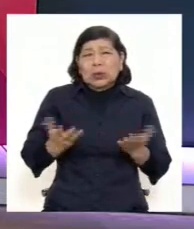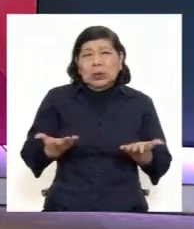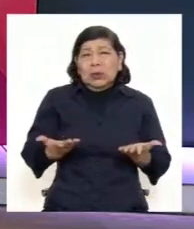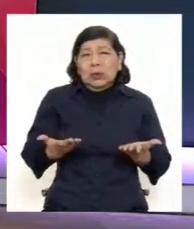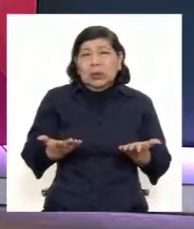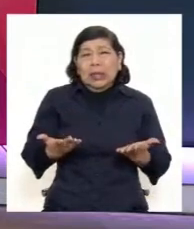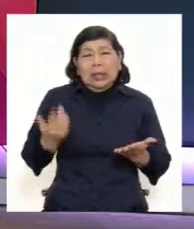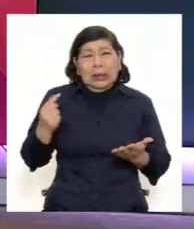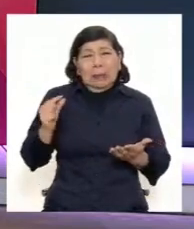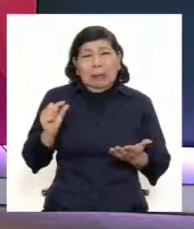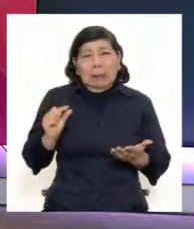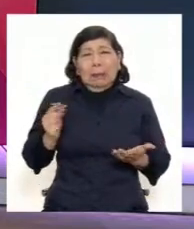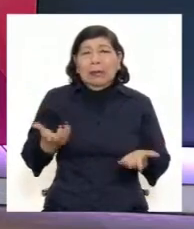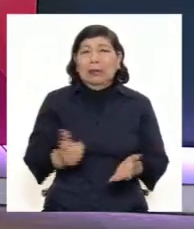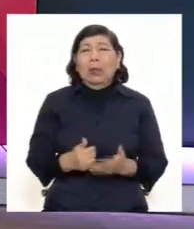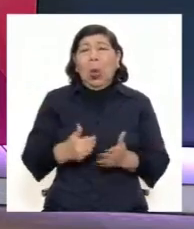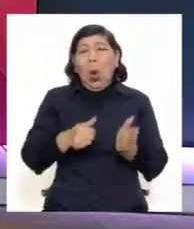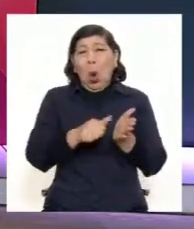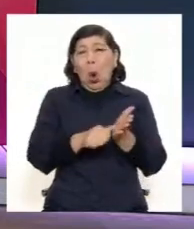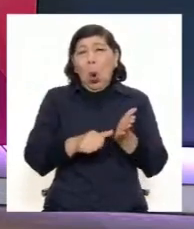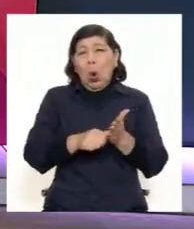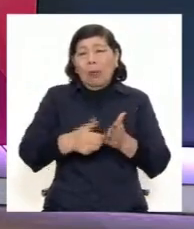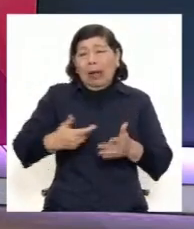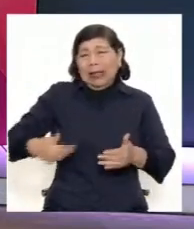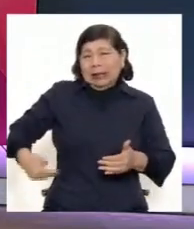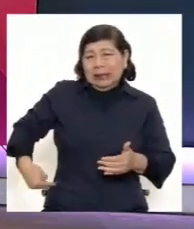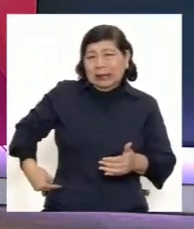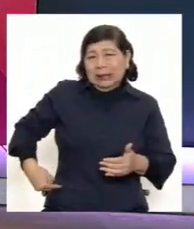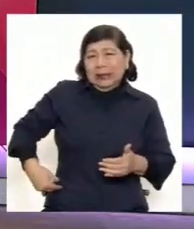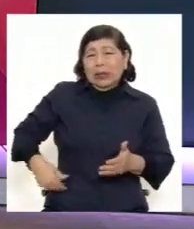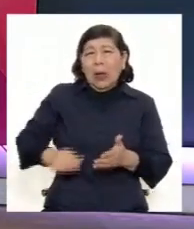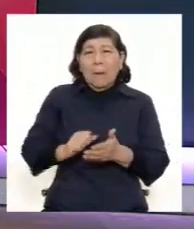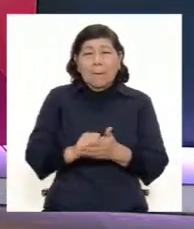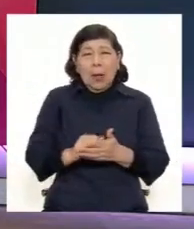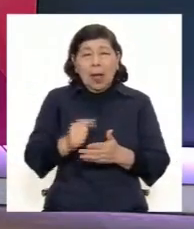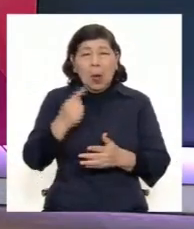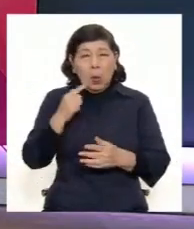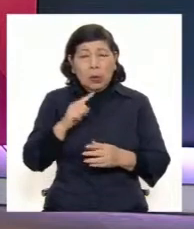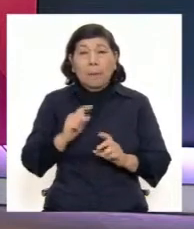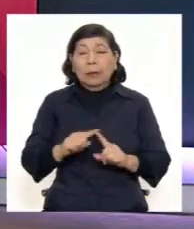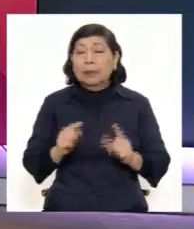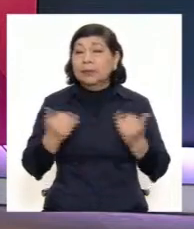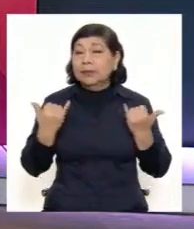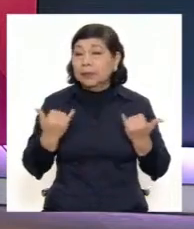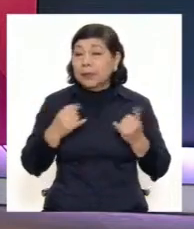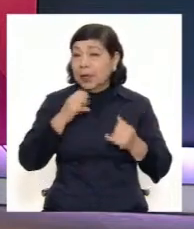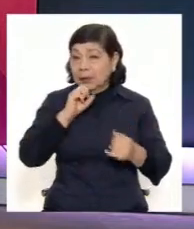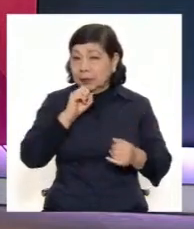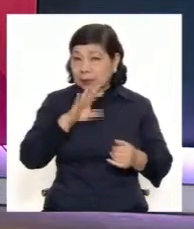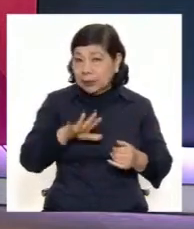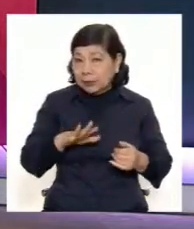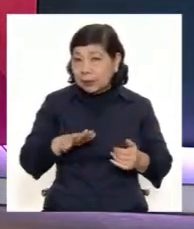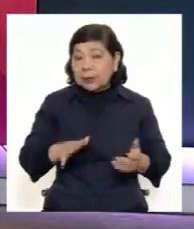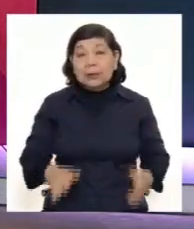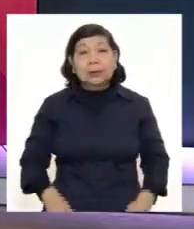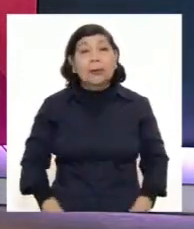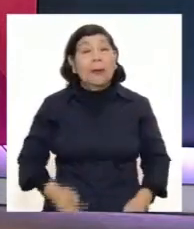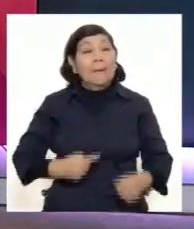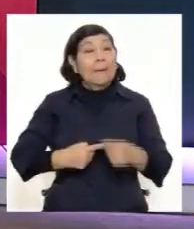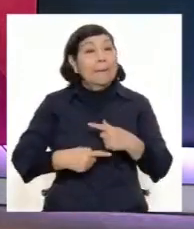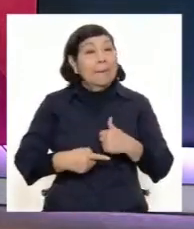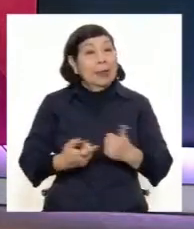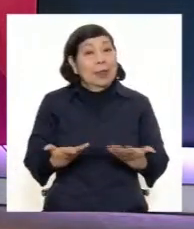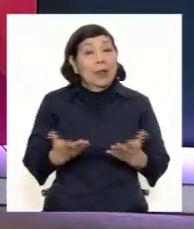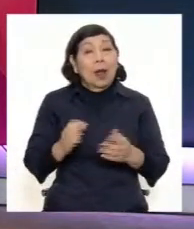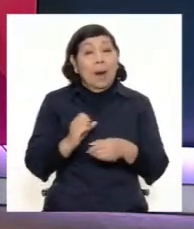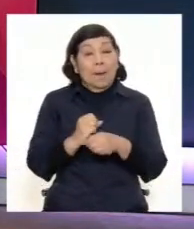a una reciente operación a la cadera en el mes de junio, ¿no? Vamos a actualizar la información, lo que ha venido ocurriendo en